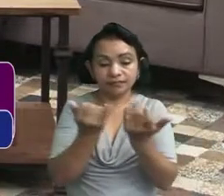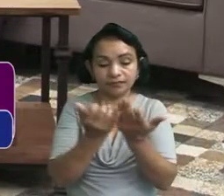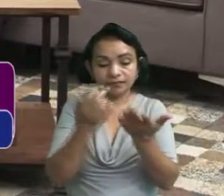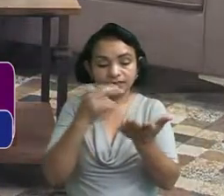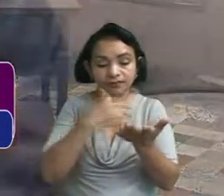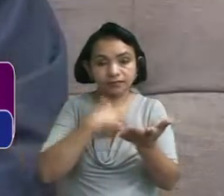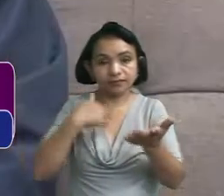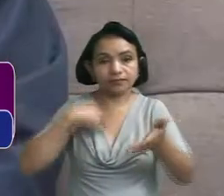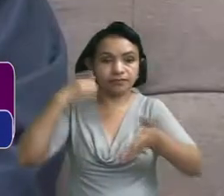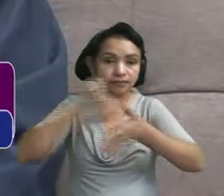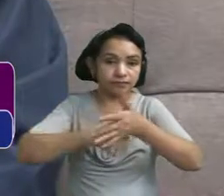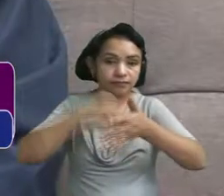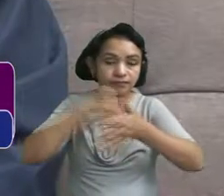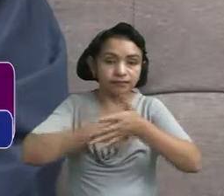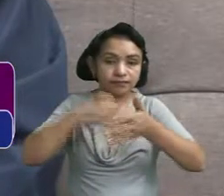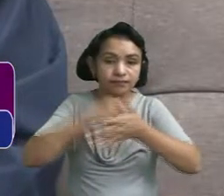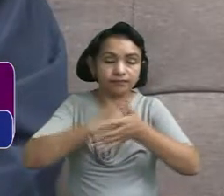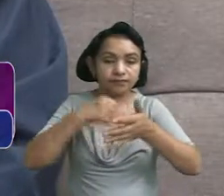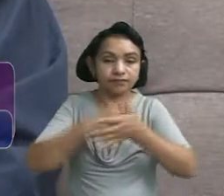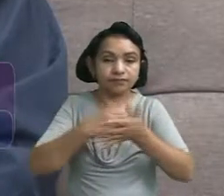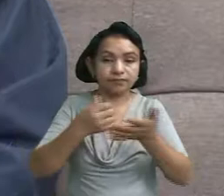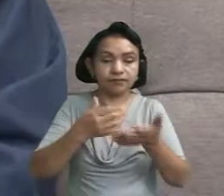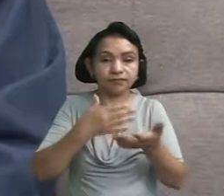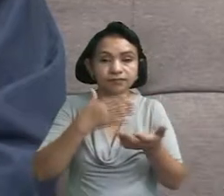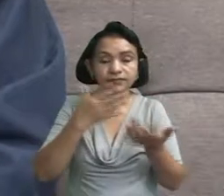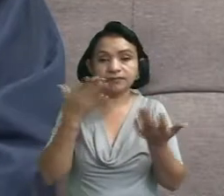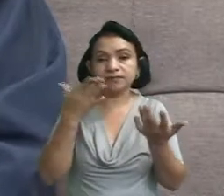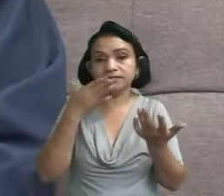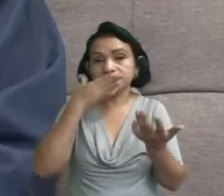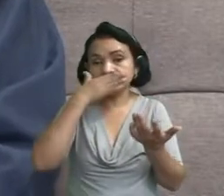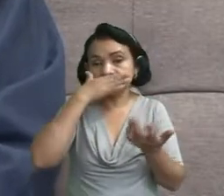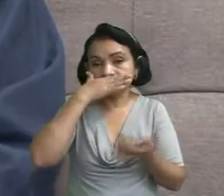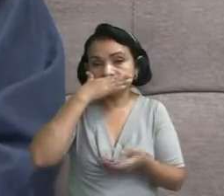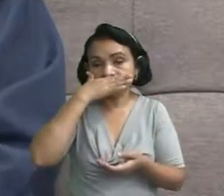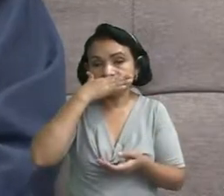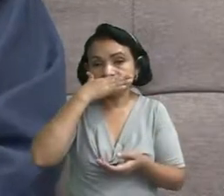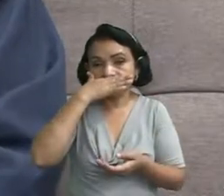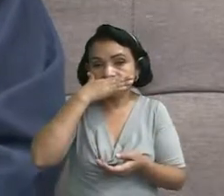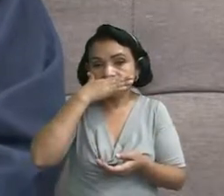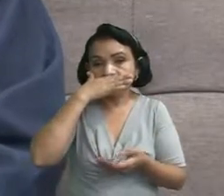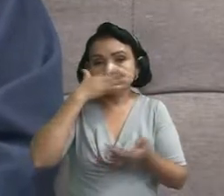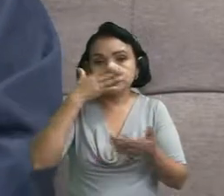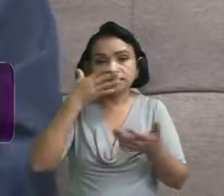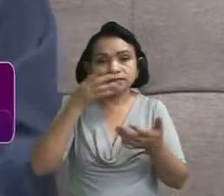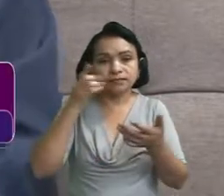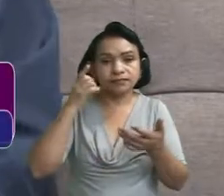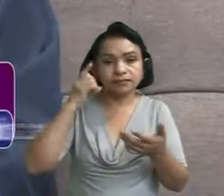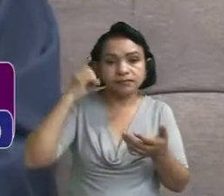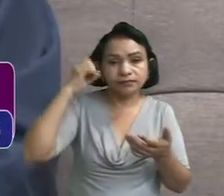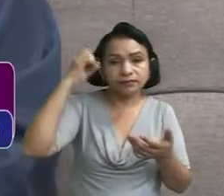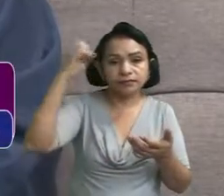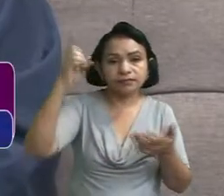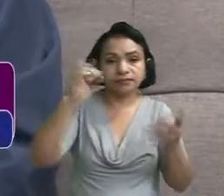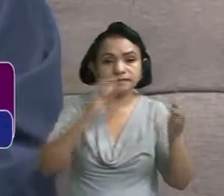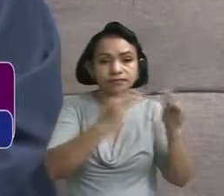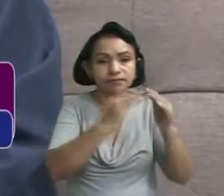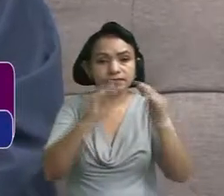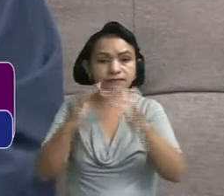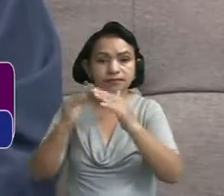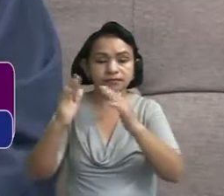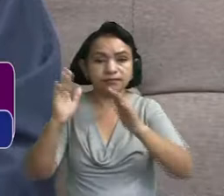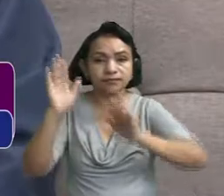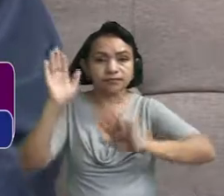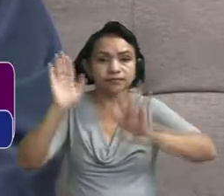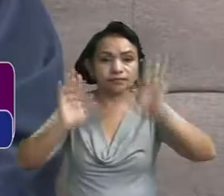fortaleciendo, ¿verdad? La revolución, por ejemplo, desarrolló una serie de programas de vivienda popular, la participación de las mujeres,